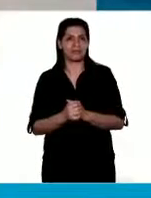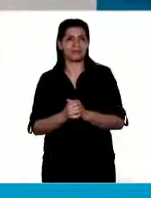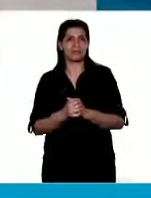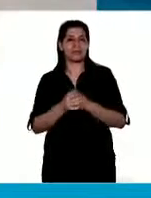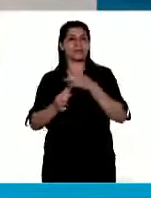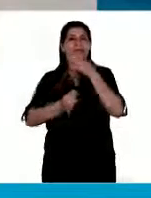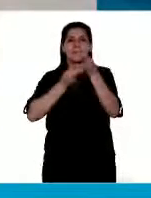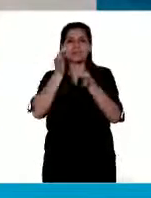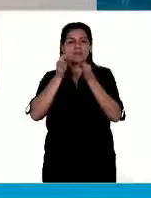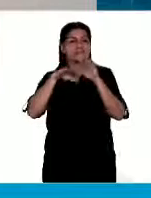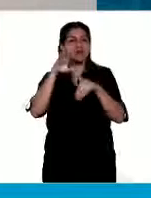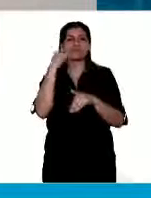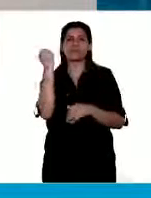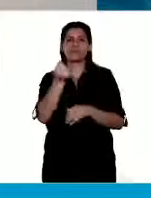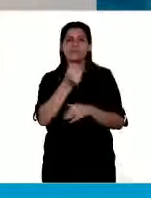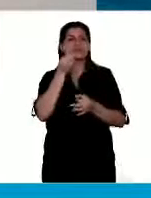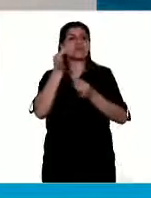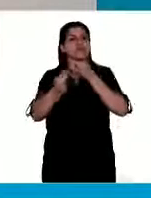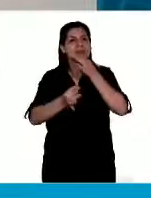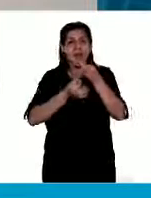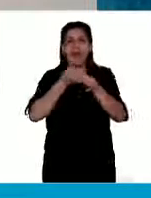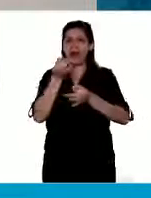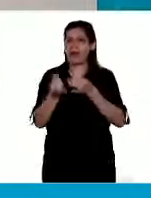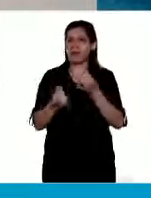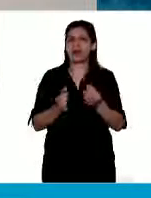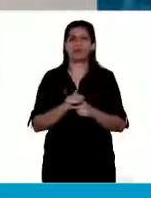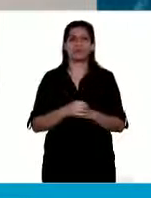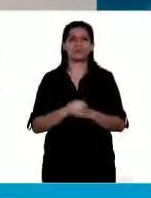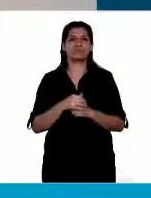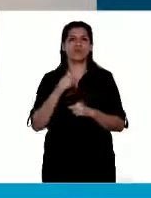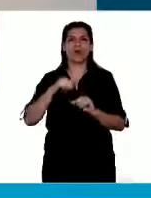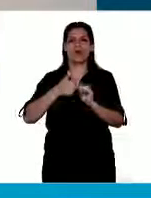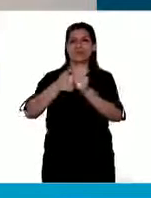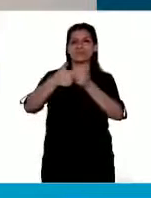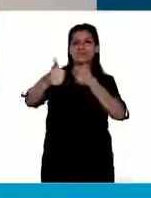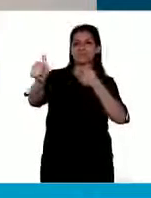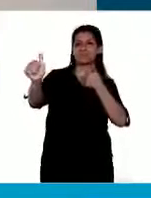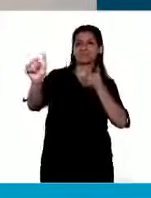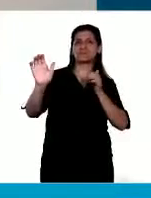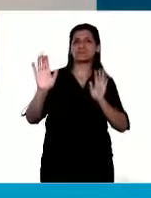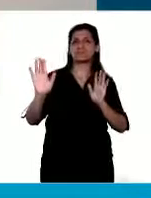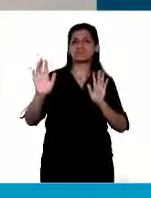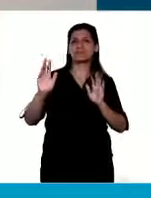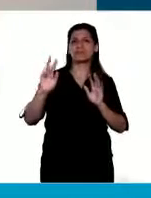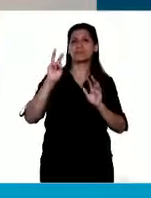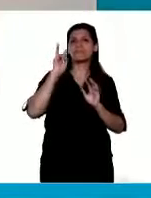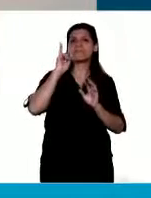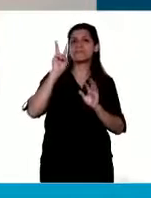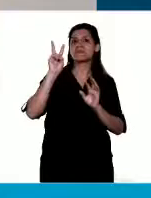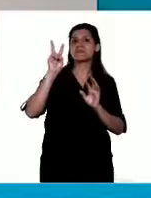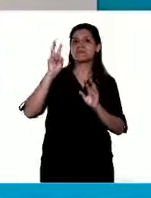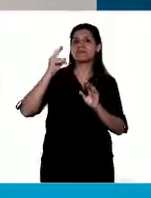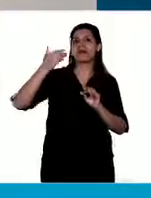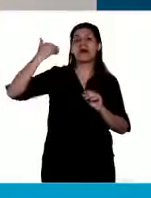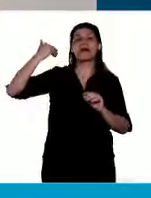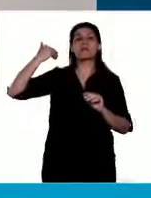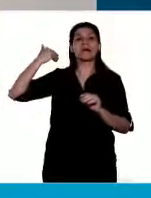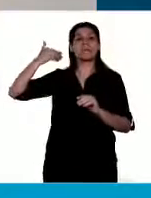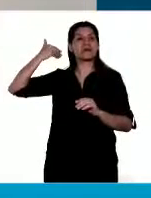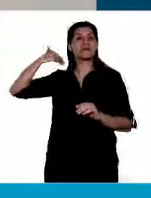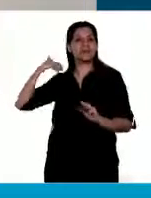presidente, diálogo. Y aunque hoy en la distancia, si uno mira para atrás, Desde muchos puntos de vista se pueden